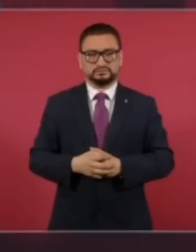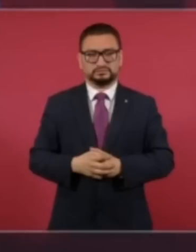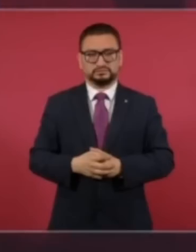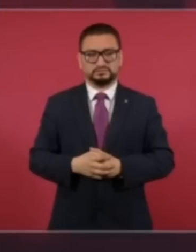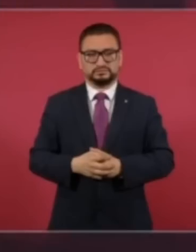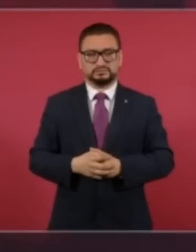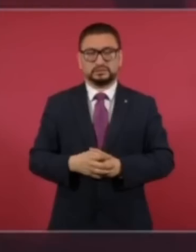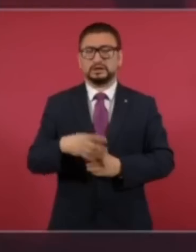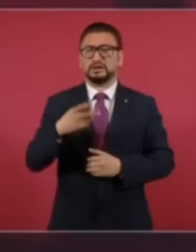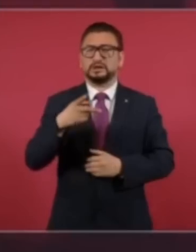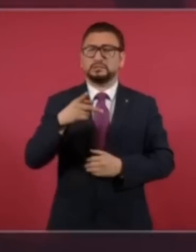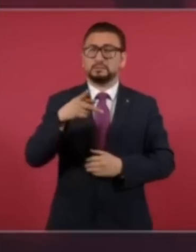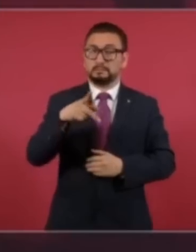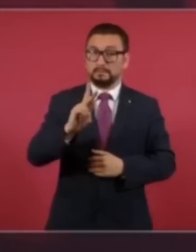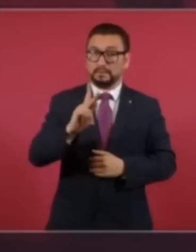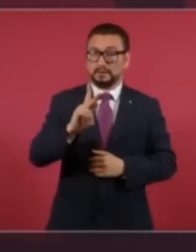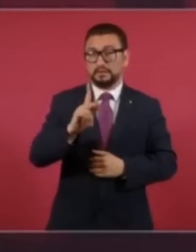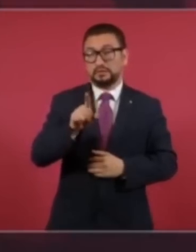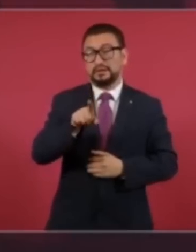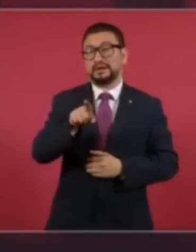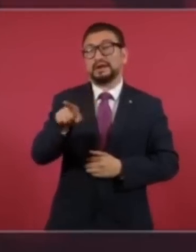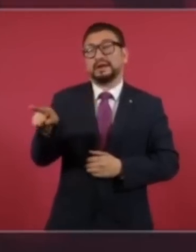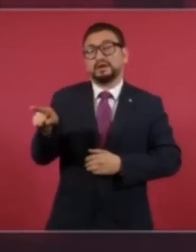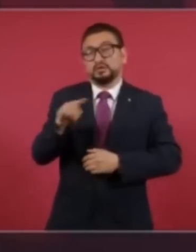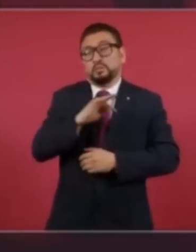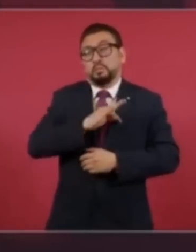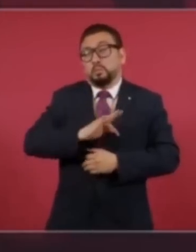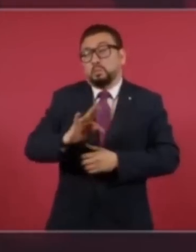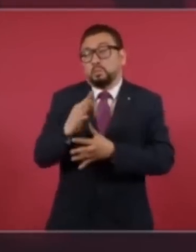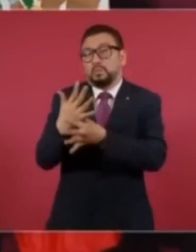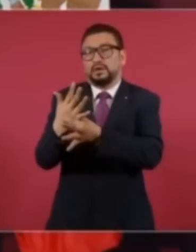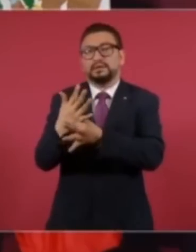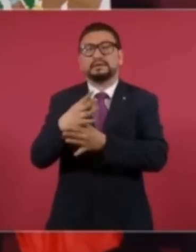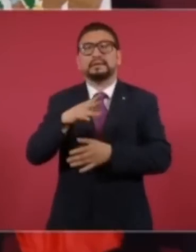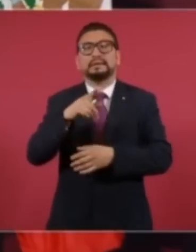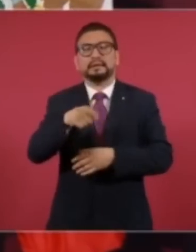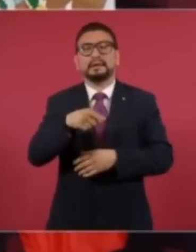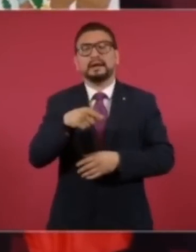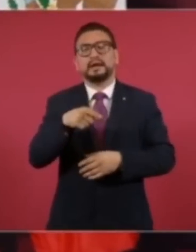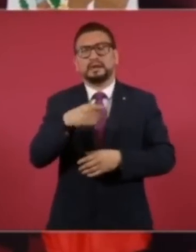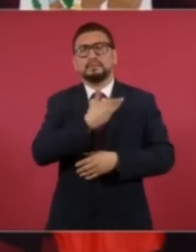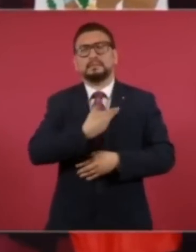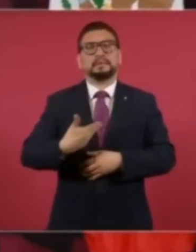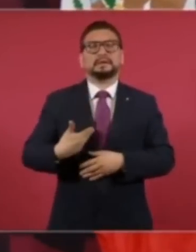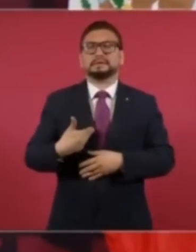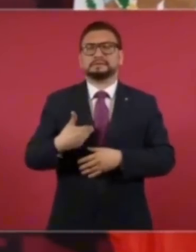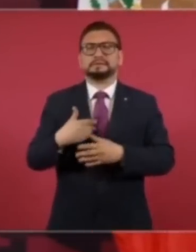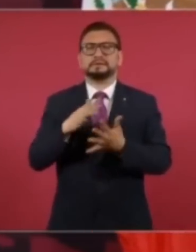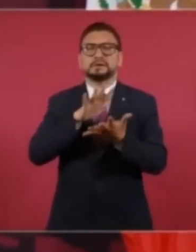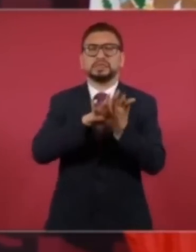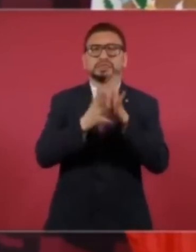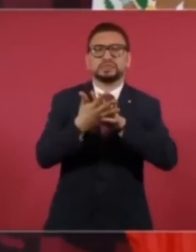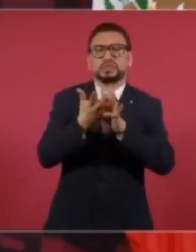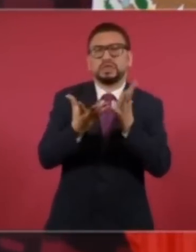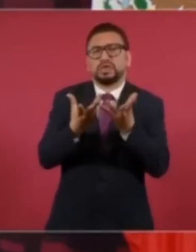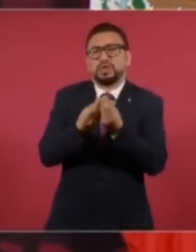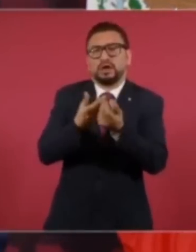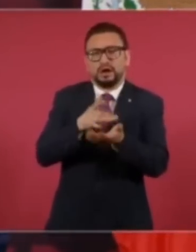podrían decir, fue cómplice, sí,